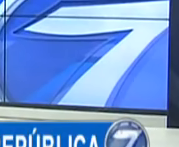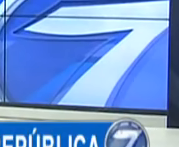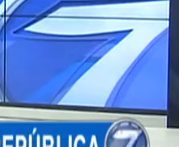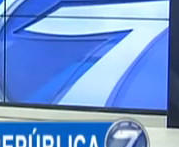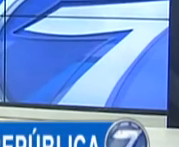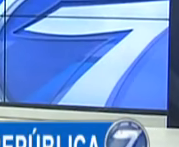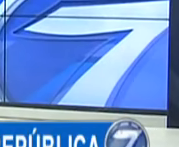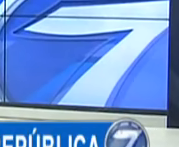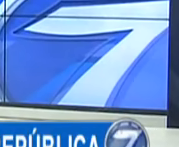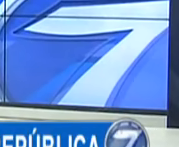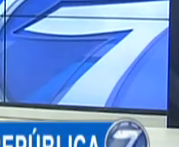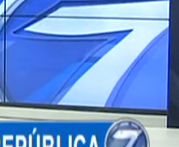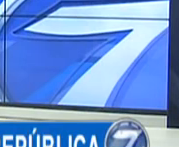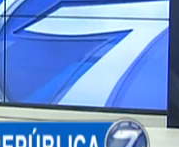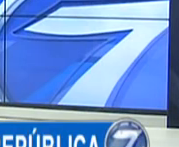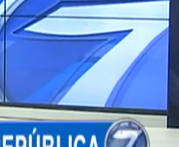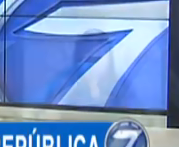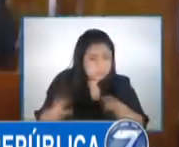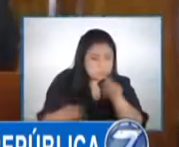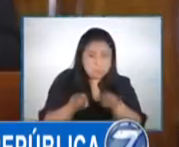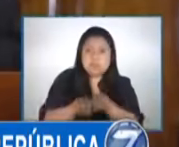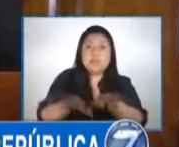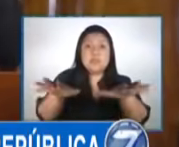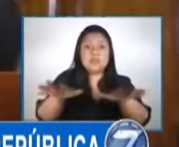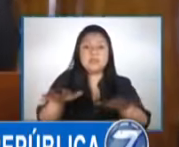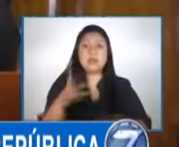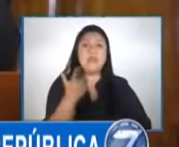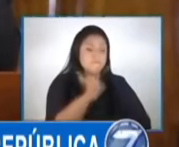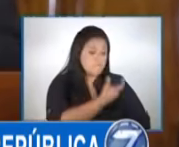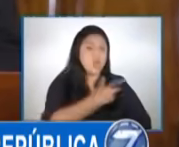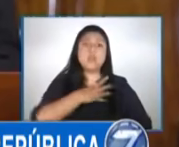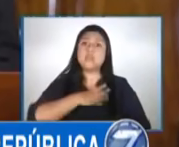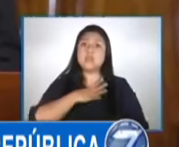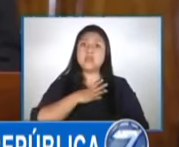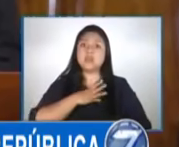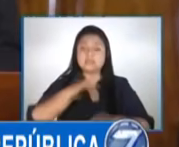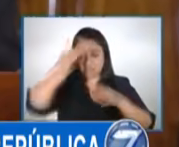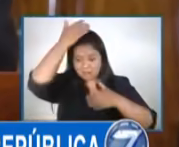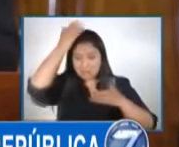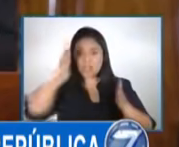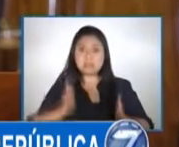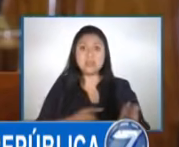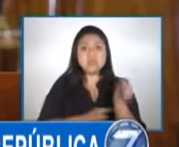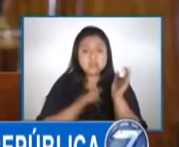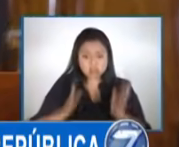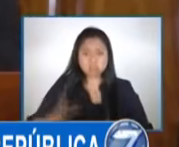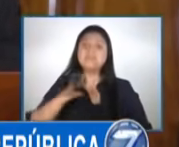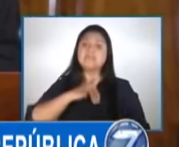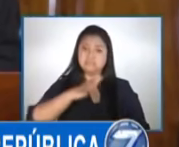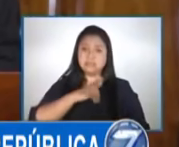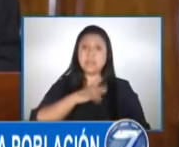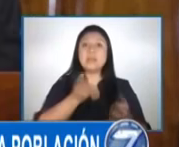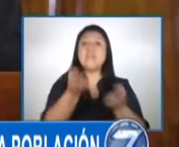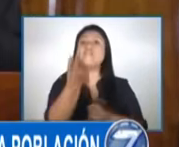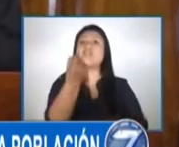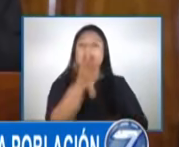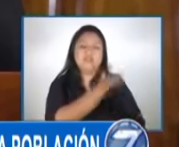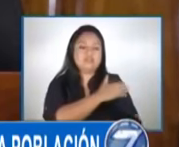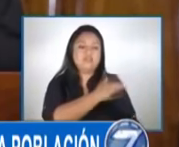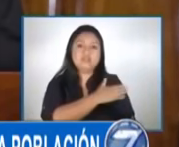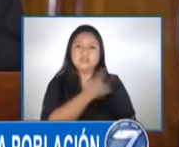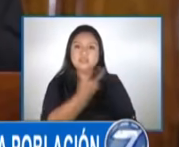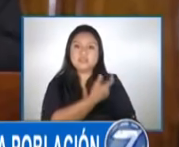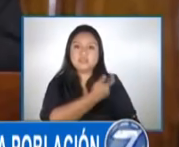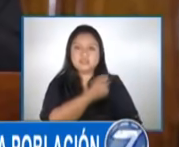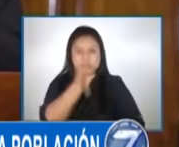población guatemalteca. Vacunas tenemos. Personal para ponerlos hay, solo nos hacen falta más brazos.